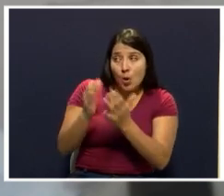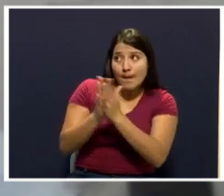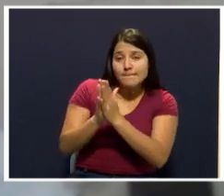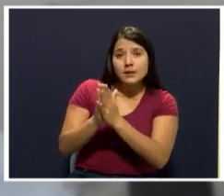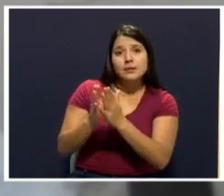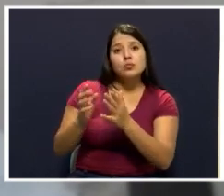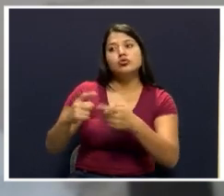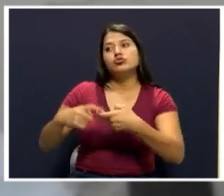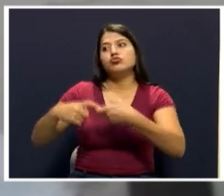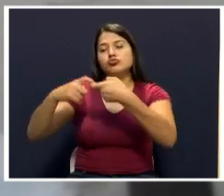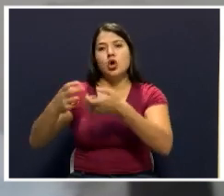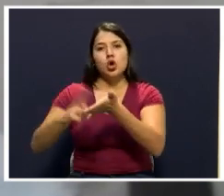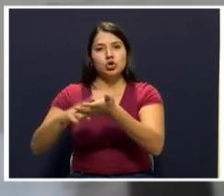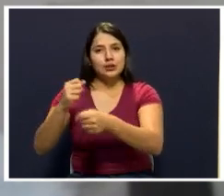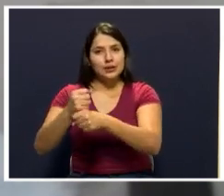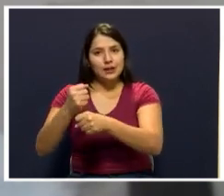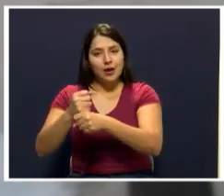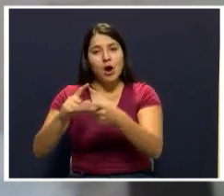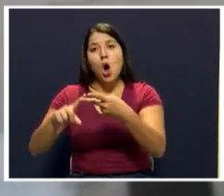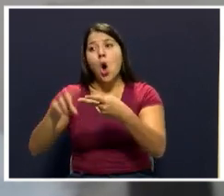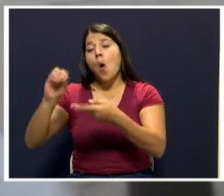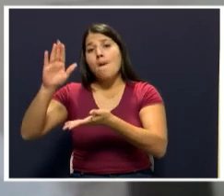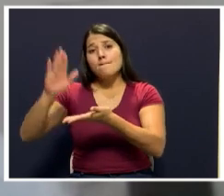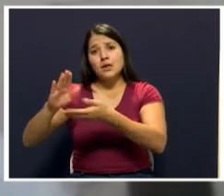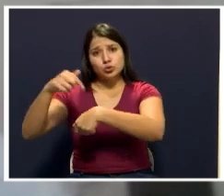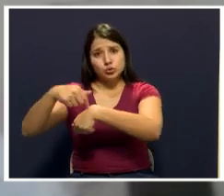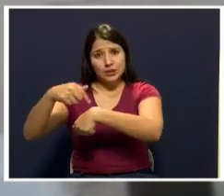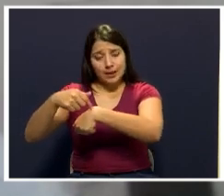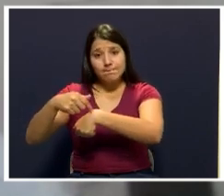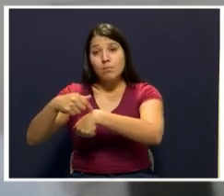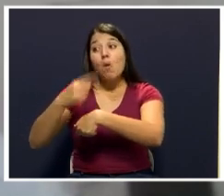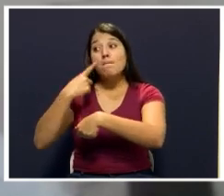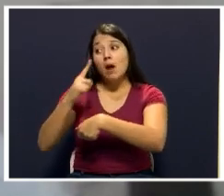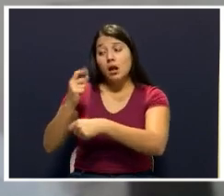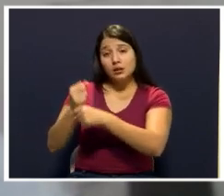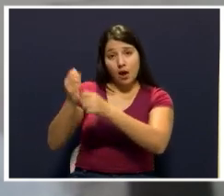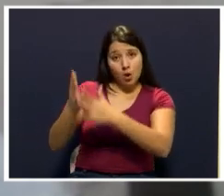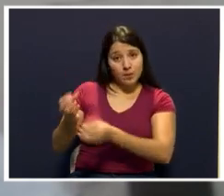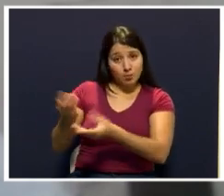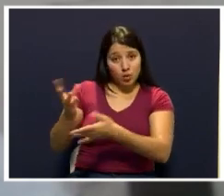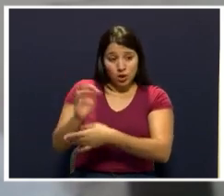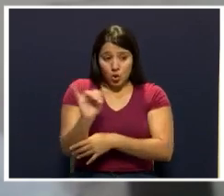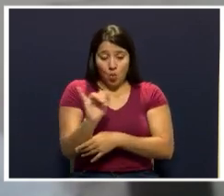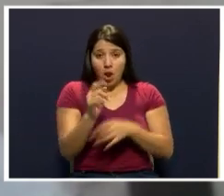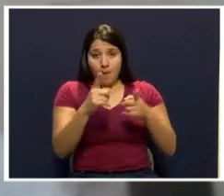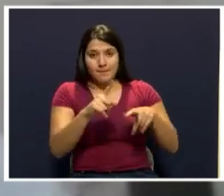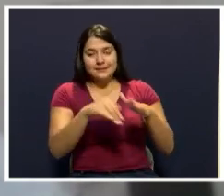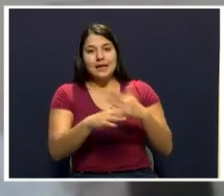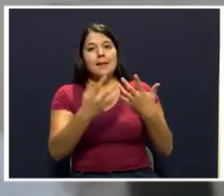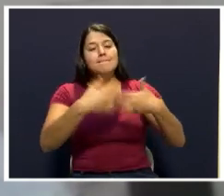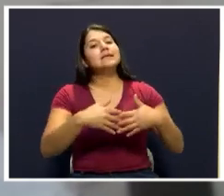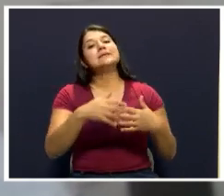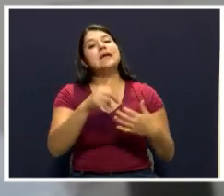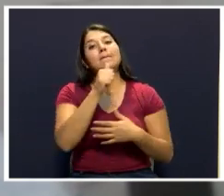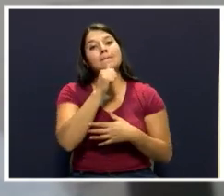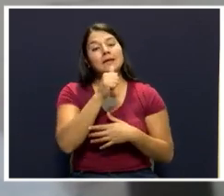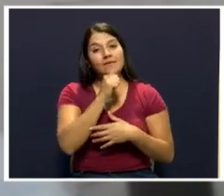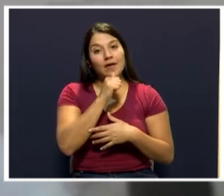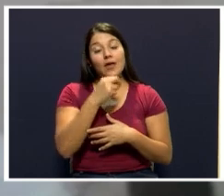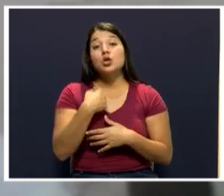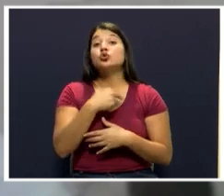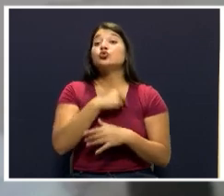del contrato de trabajo, igual que se hizo en el sector privado, para el sector público en actividades no esenciales. Hemos propuesto